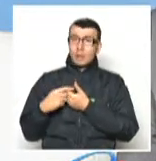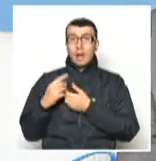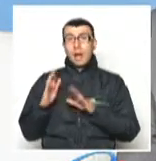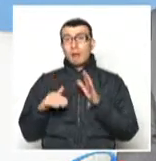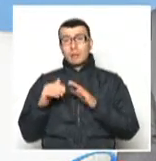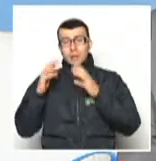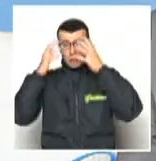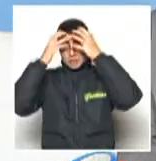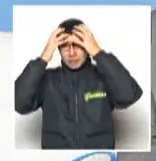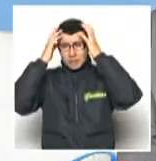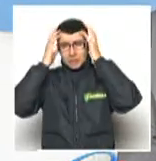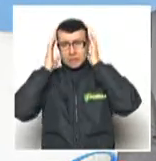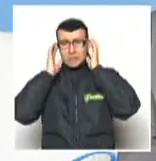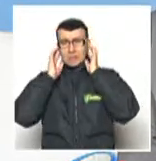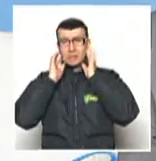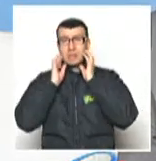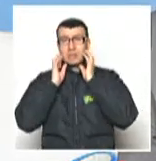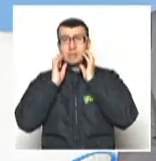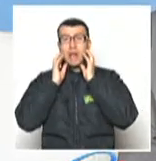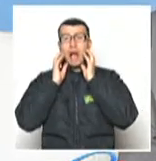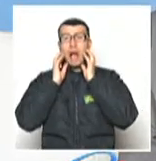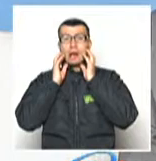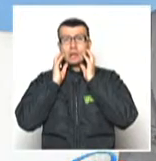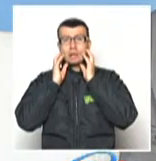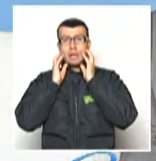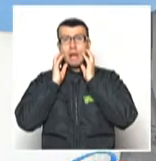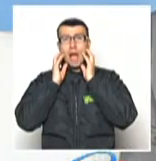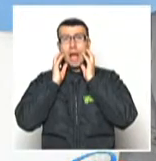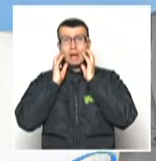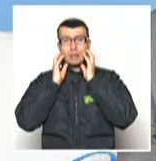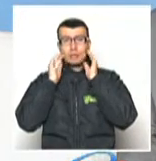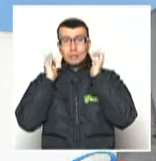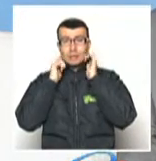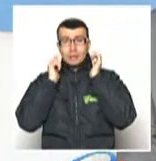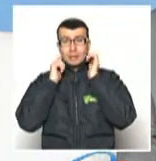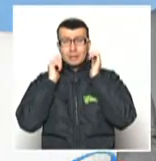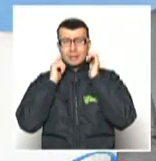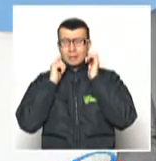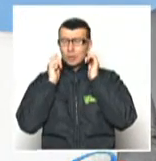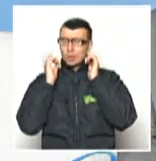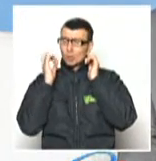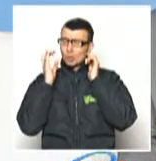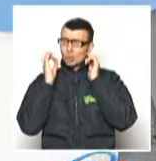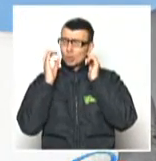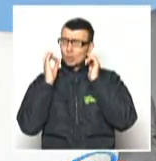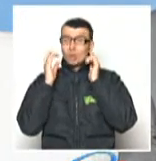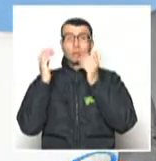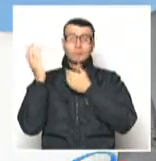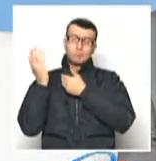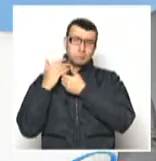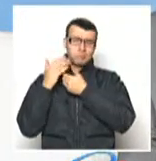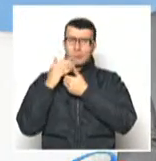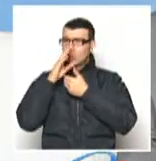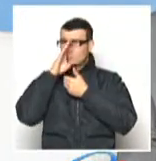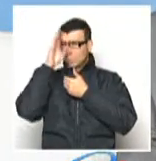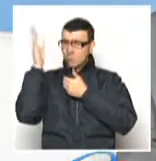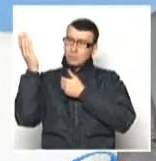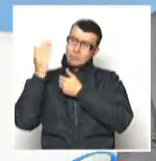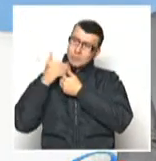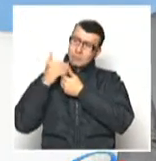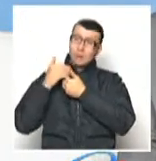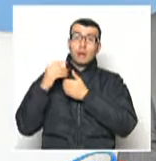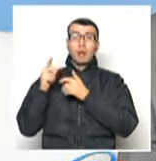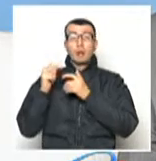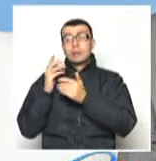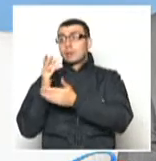dolores craneofaciales, especialmente la articulación temporomandibular, que es donde uno abre y cierra la boca. Es una consulta muy común de nosotros, de pacientes que han ido donde